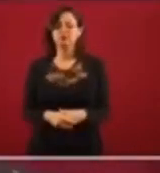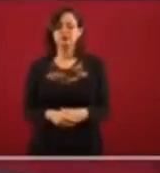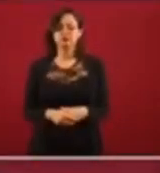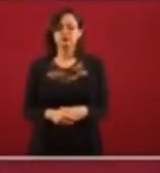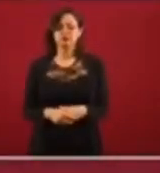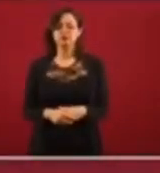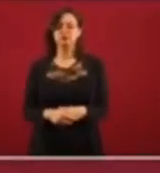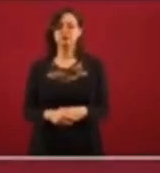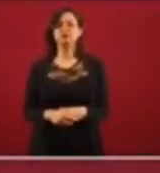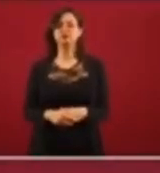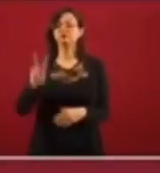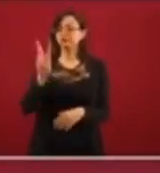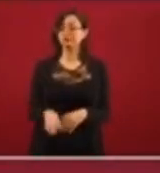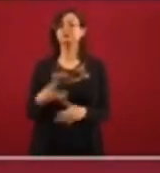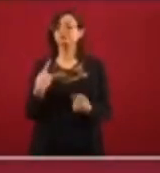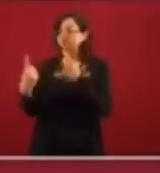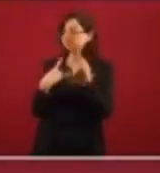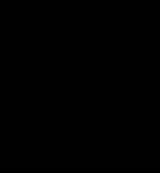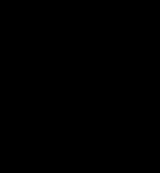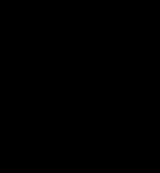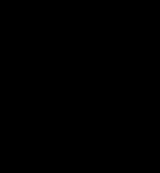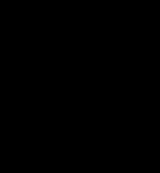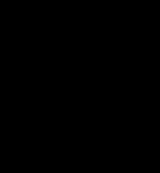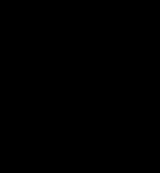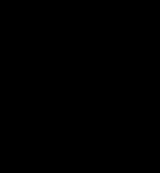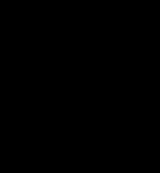y todo esto